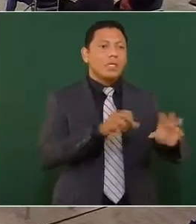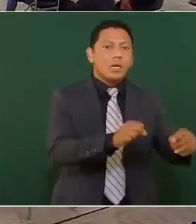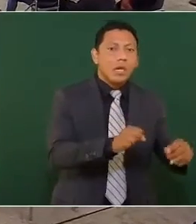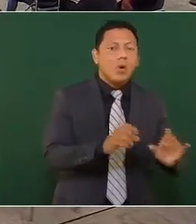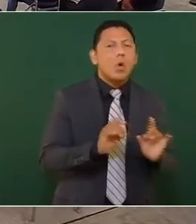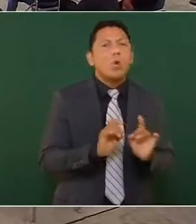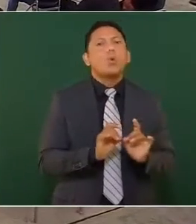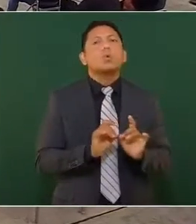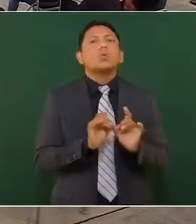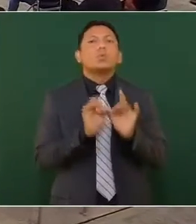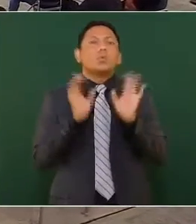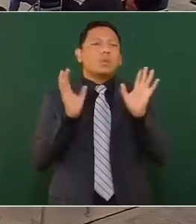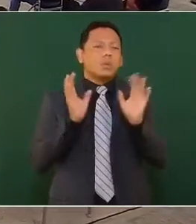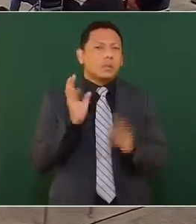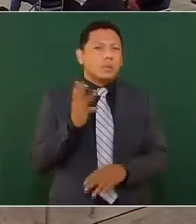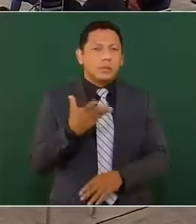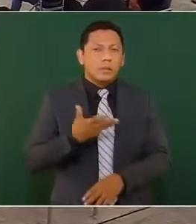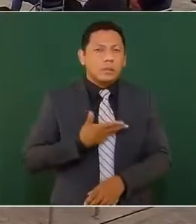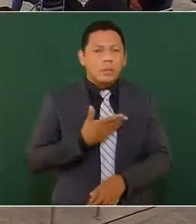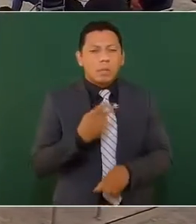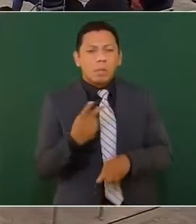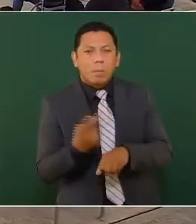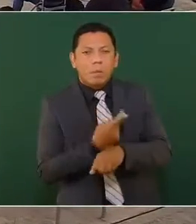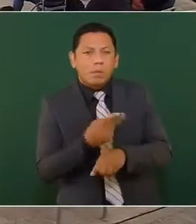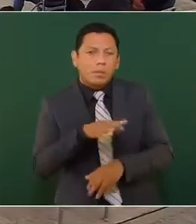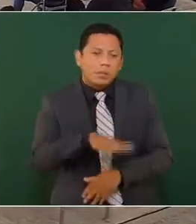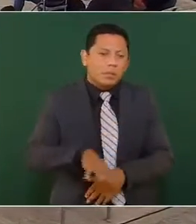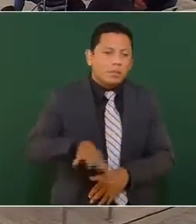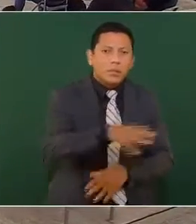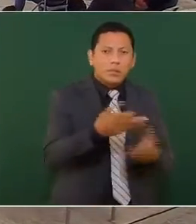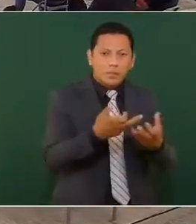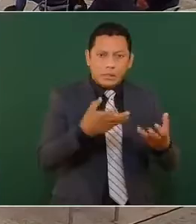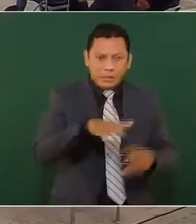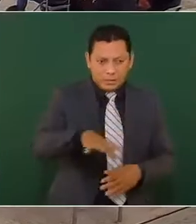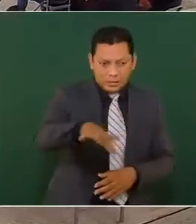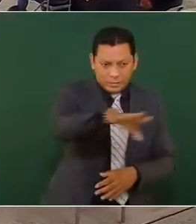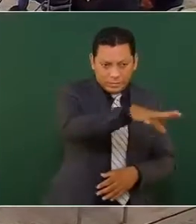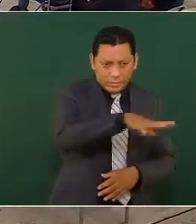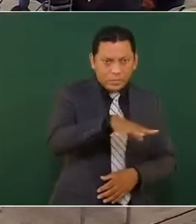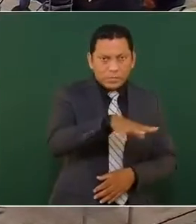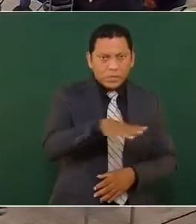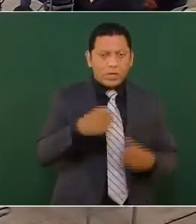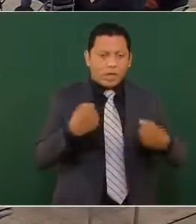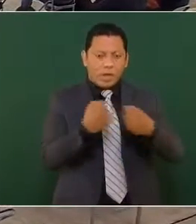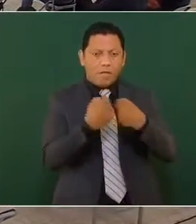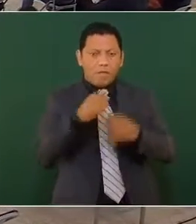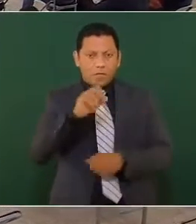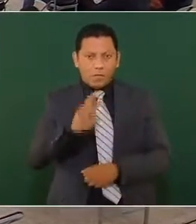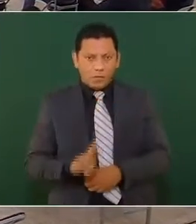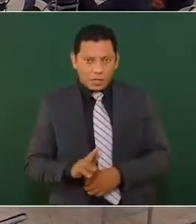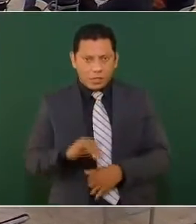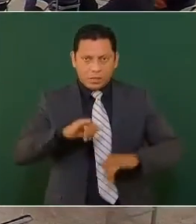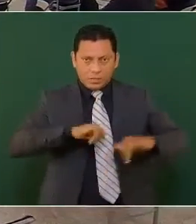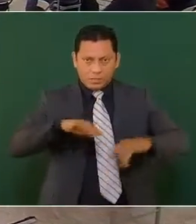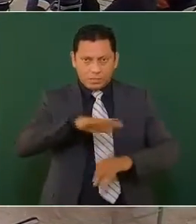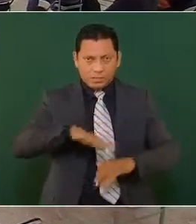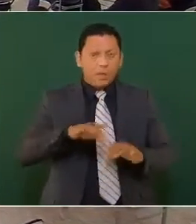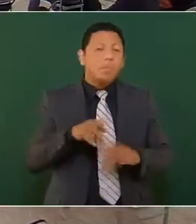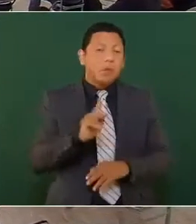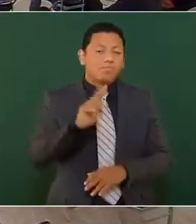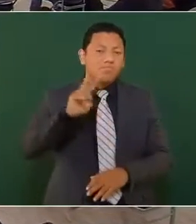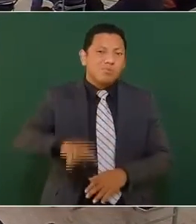detiene todo lo que va a pasar por tierra en la parte fronteriza. Y bueno, ha habido